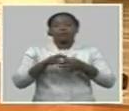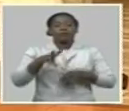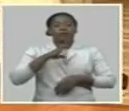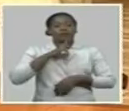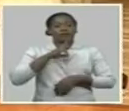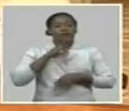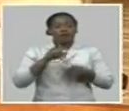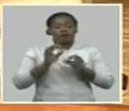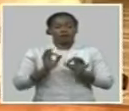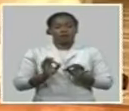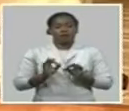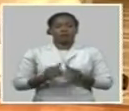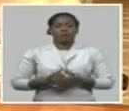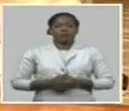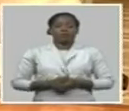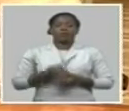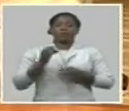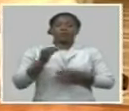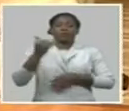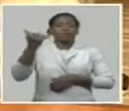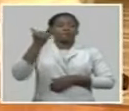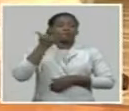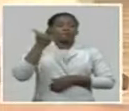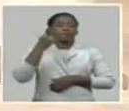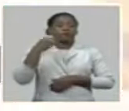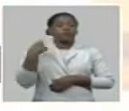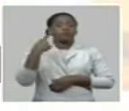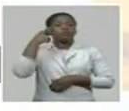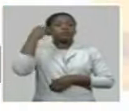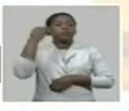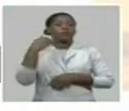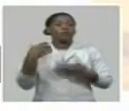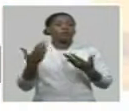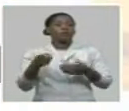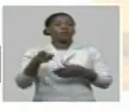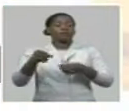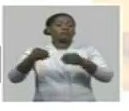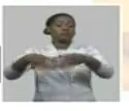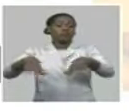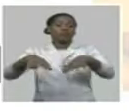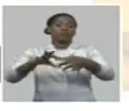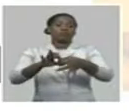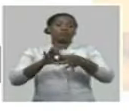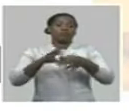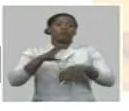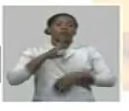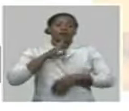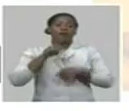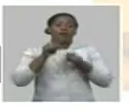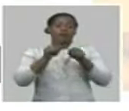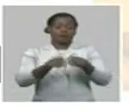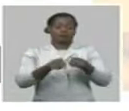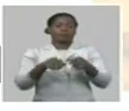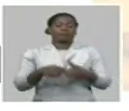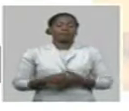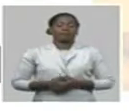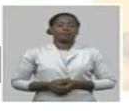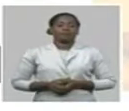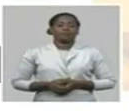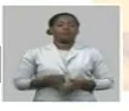inclusive de donde vienen la llamada porque sabemos que ahí están los problemas y también nosotros